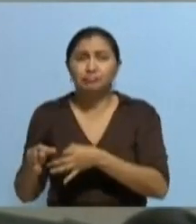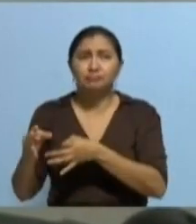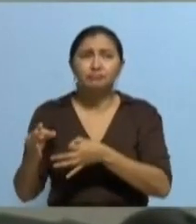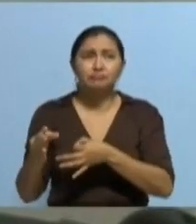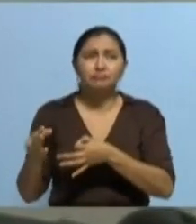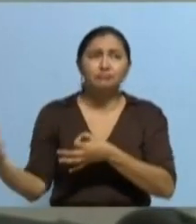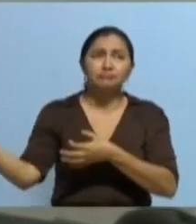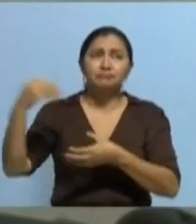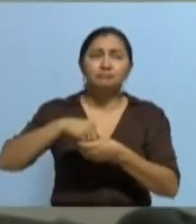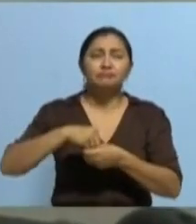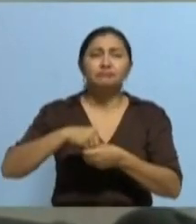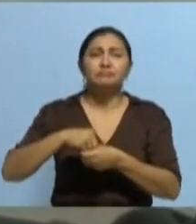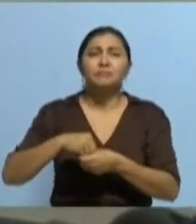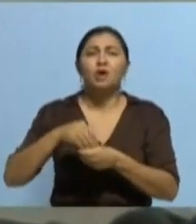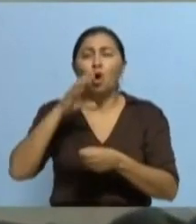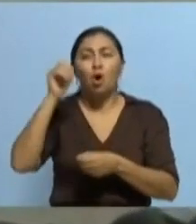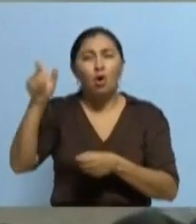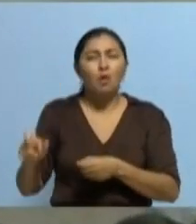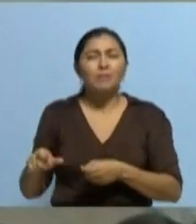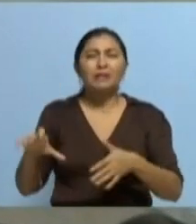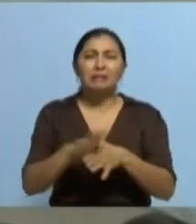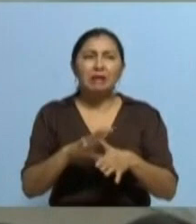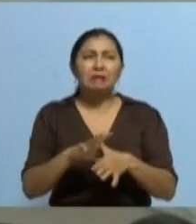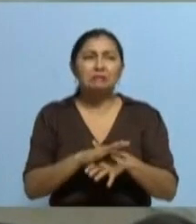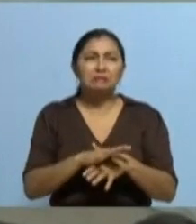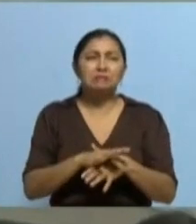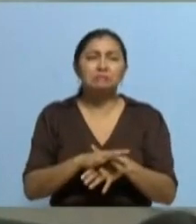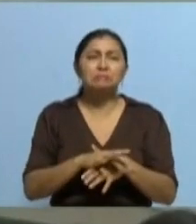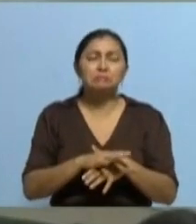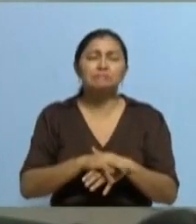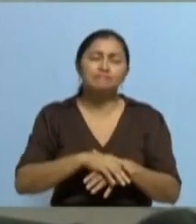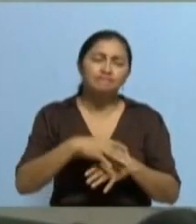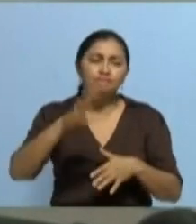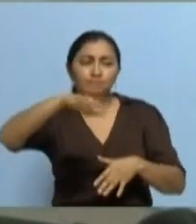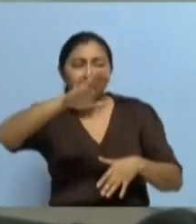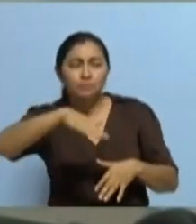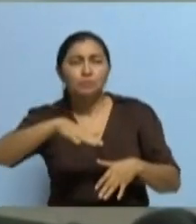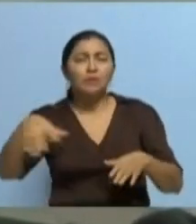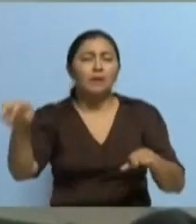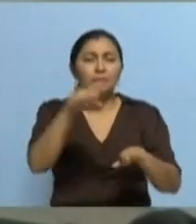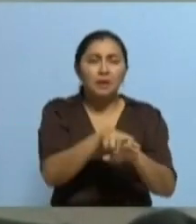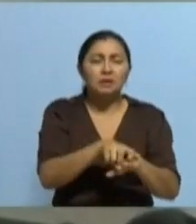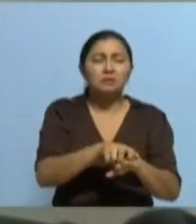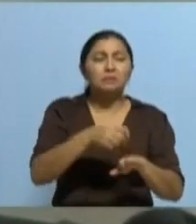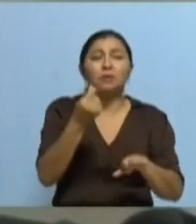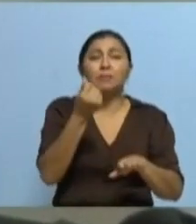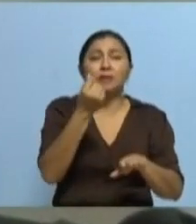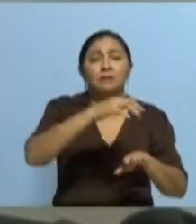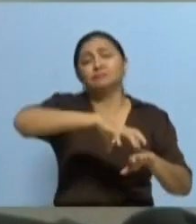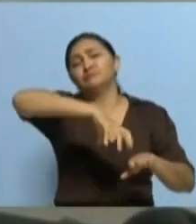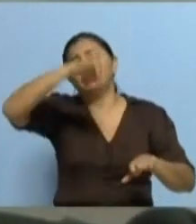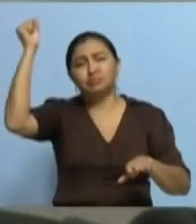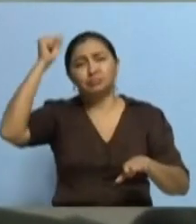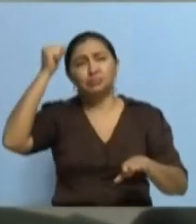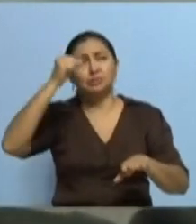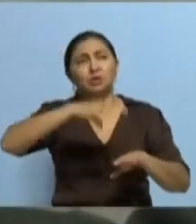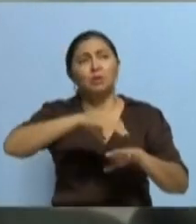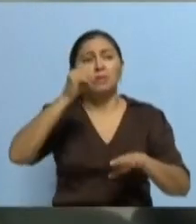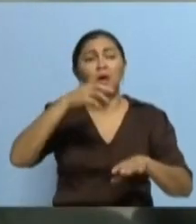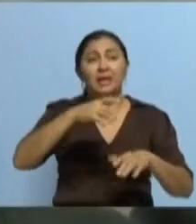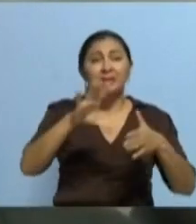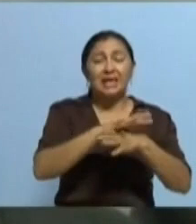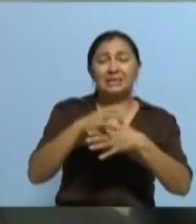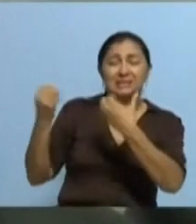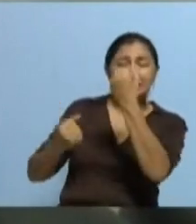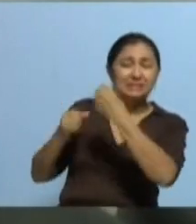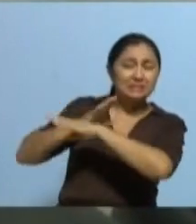menores de edad tomaron un taxi, quisieron cometerle un hurto a este taxista, el cual opuso resistencia y